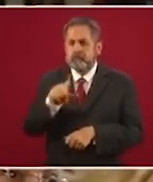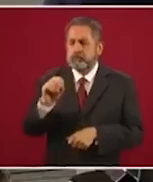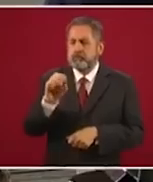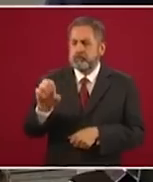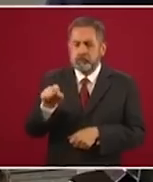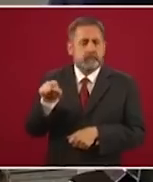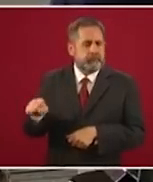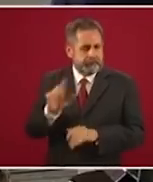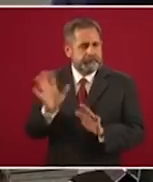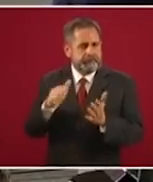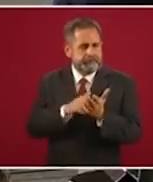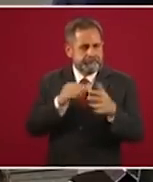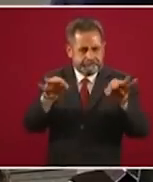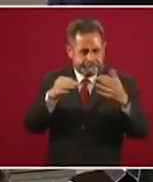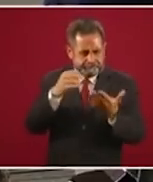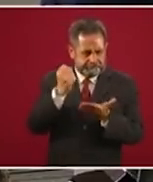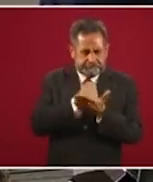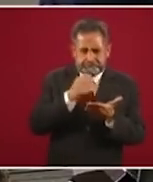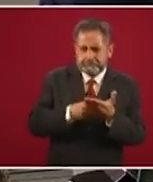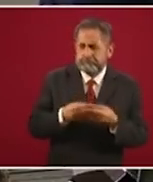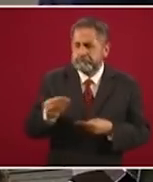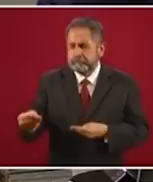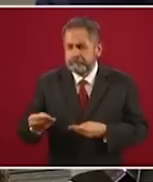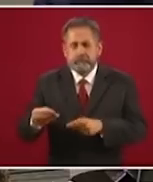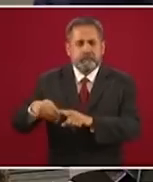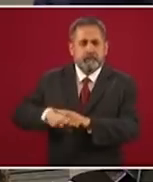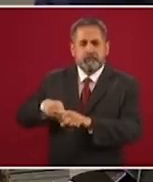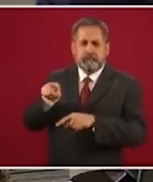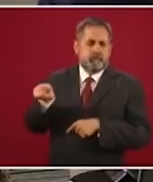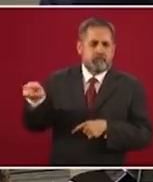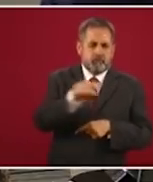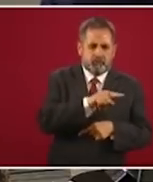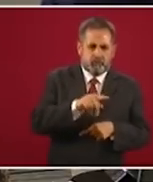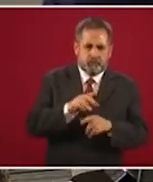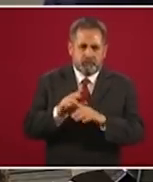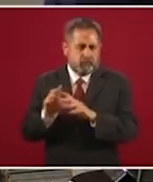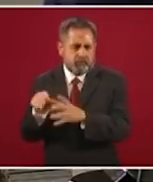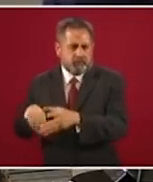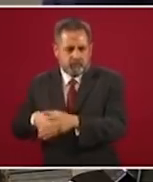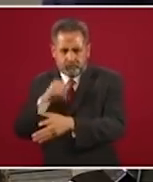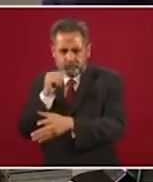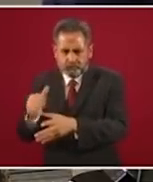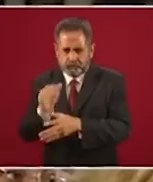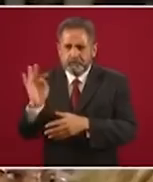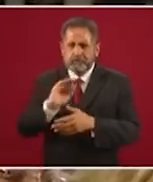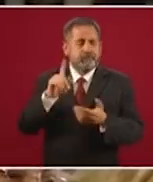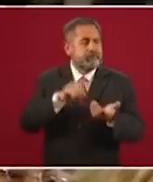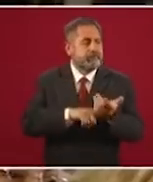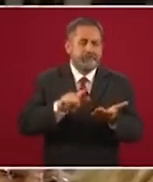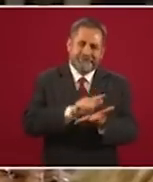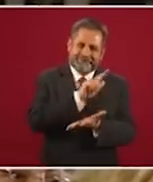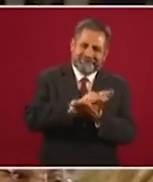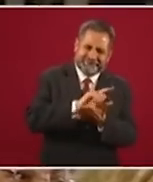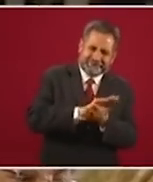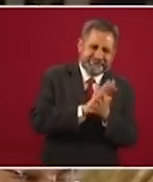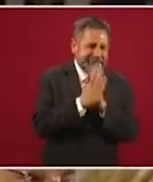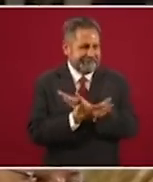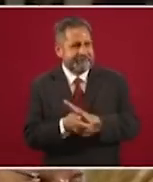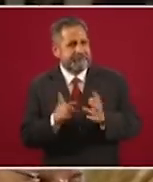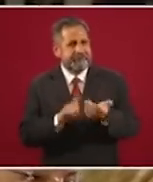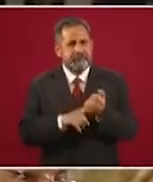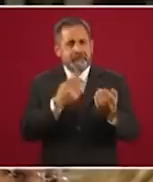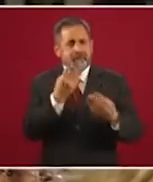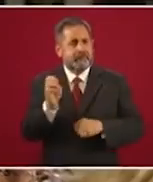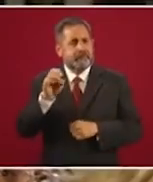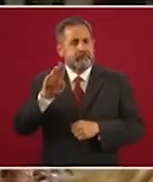donde se le hablaba de que, bueno, quizás la culpa no es de ustedes o de ellos, sino de la reforma que se hizo en el